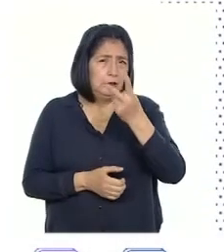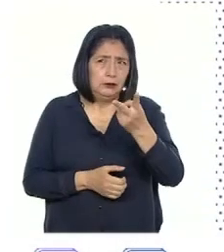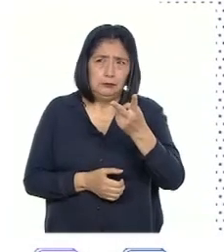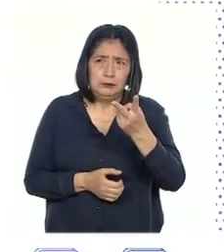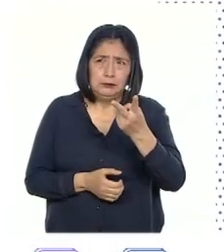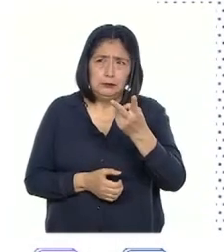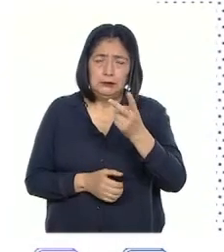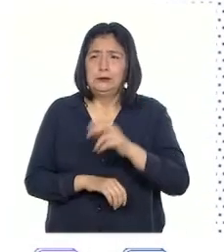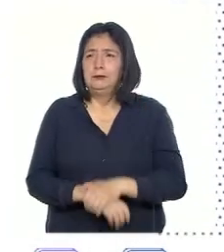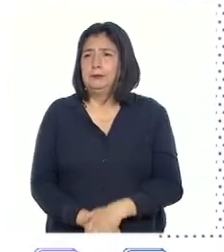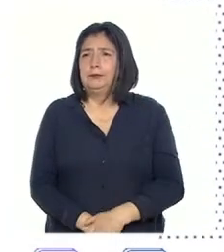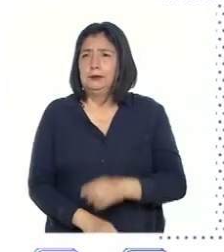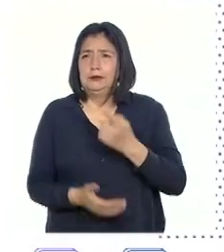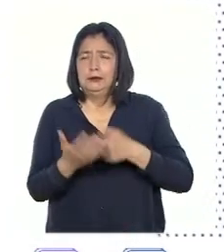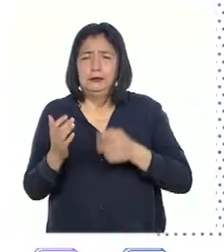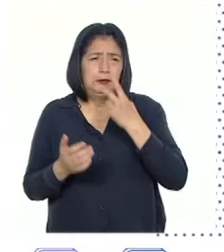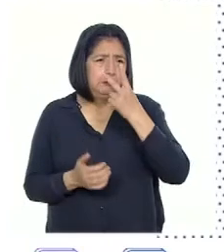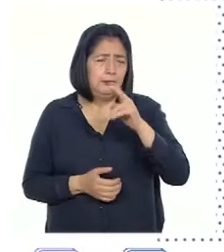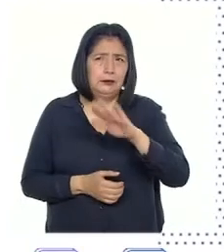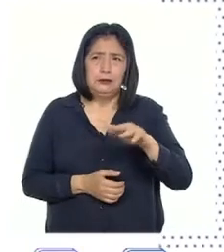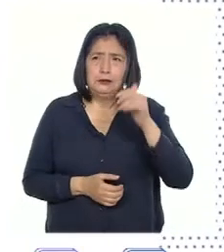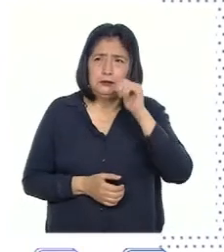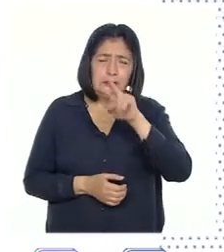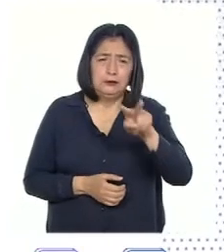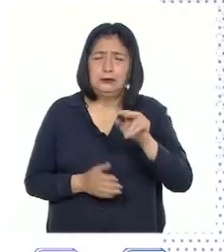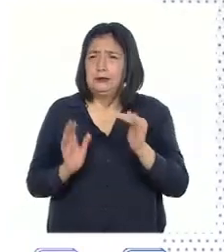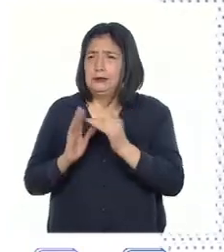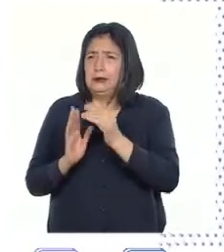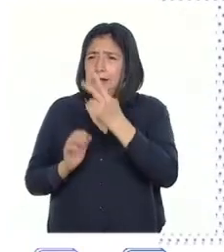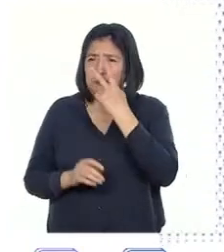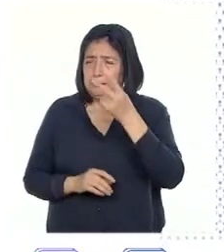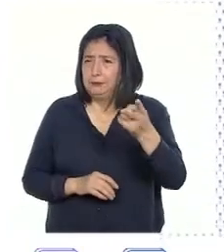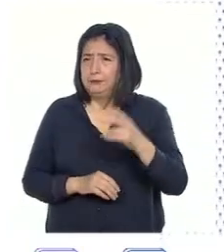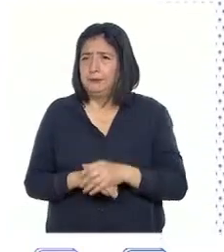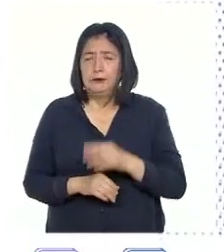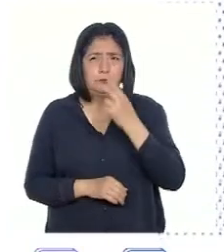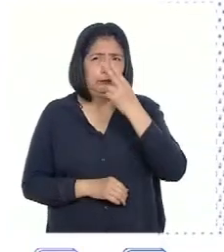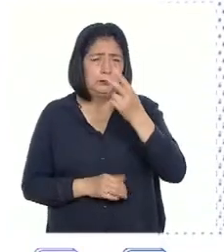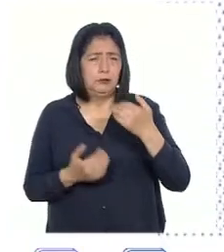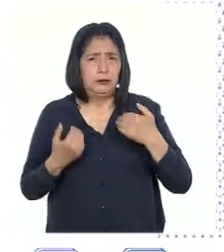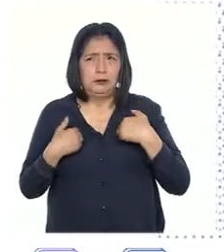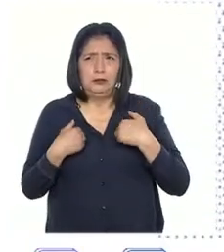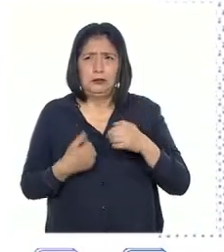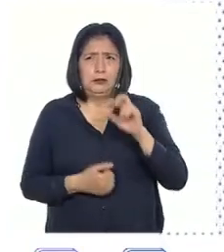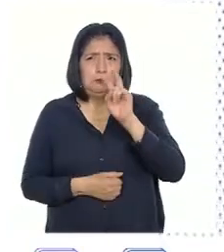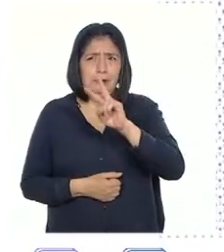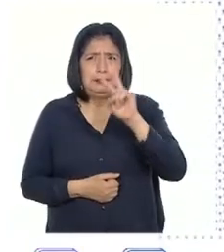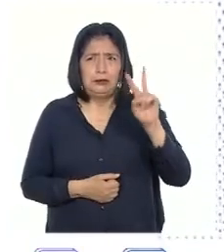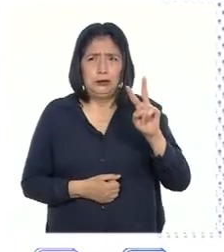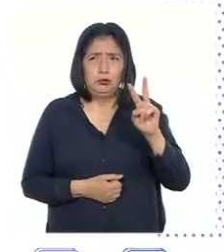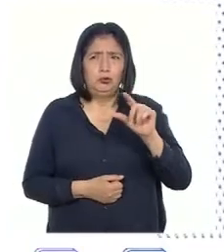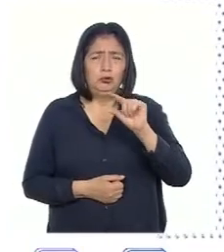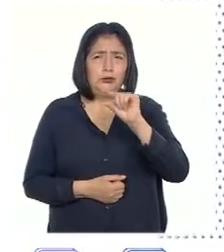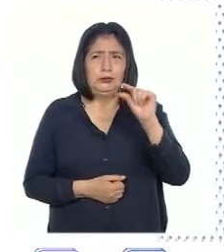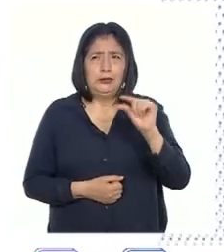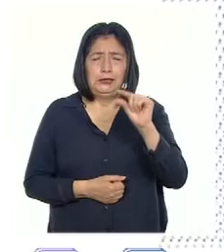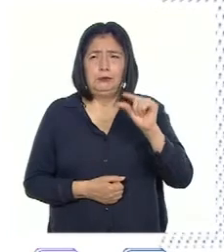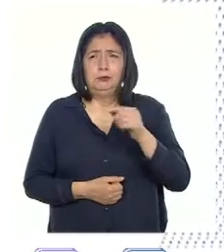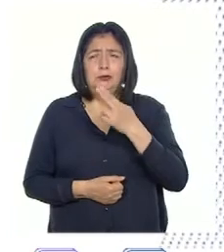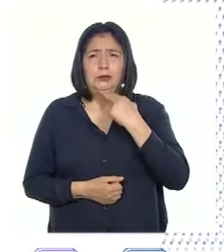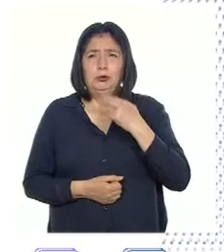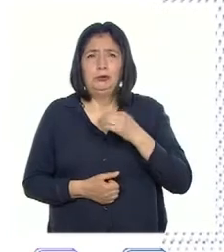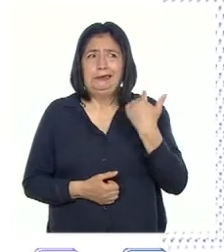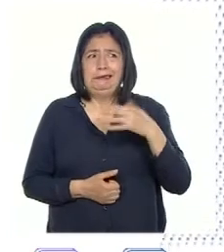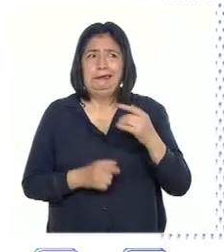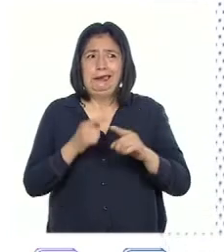observas, Patricia? ¿Qué observan chicas y chicos en casa? Veo que contiene 22 gramos de azúcar, casi la mitad